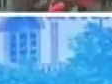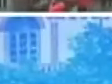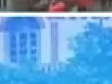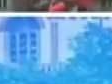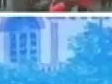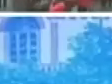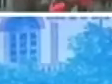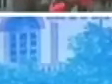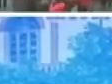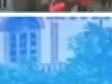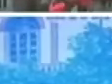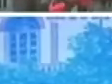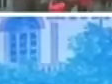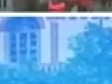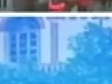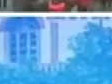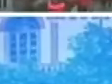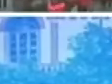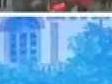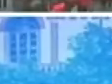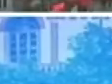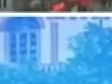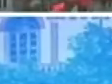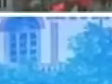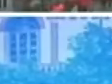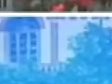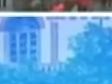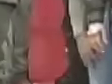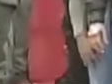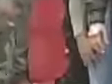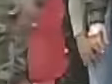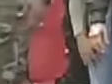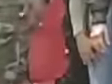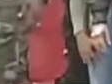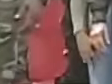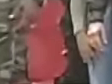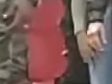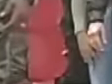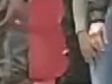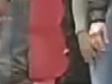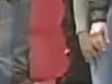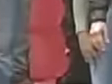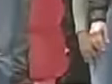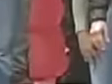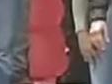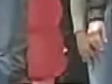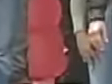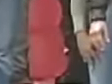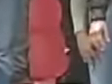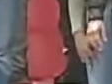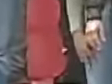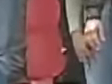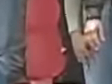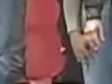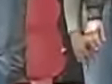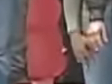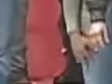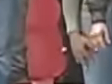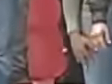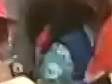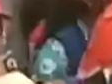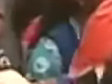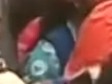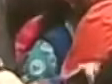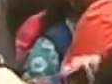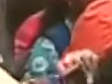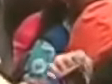¡Que viva Chávez! ¡Que viva nuestro comandante en jefe! ¡Que viva el bendito